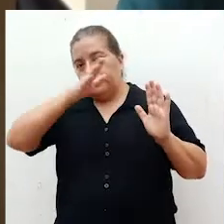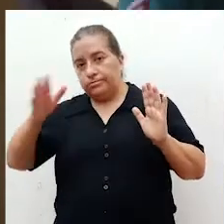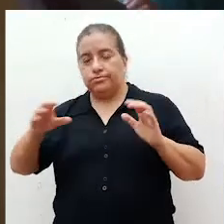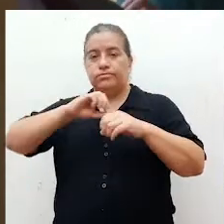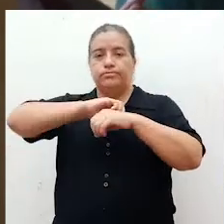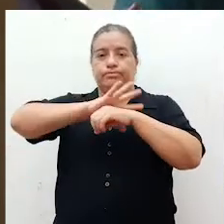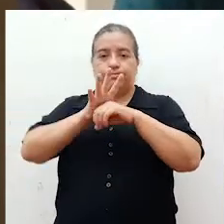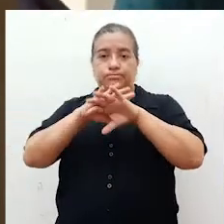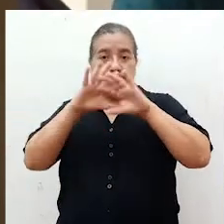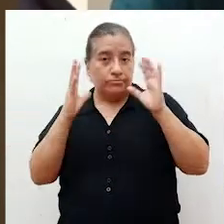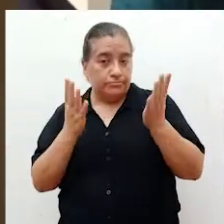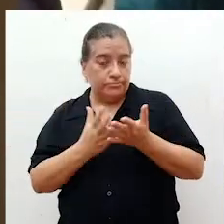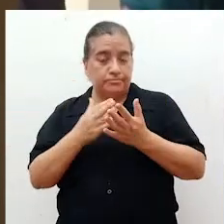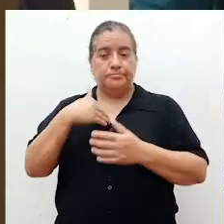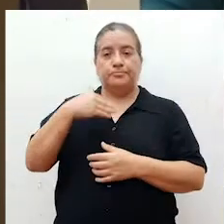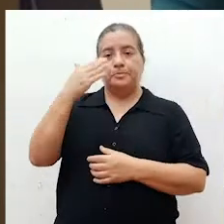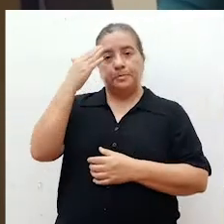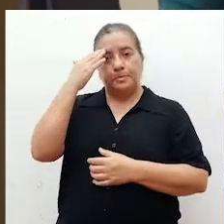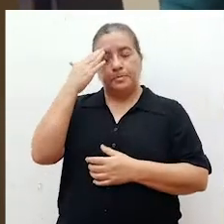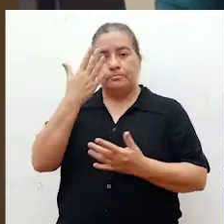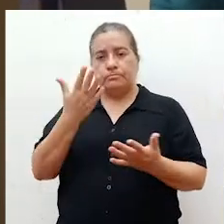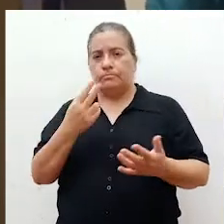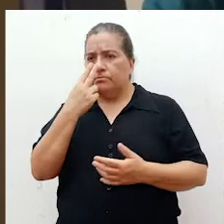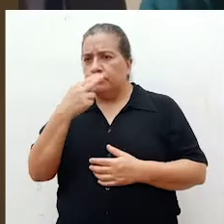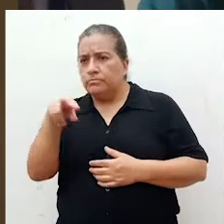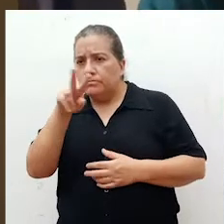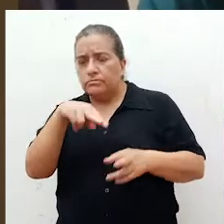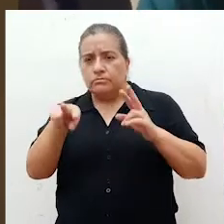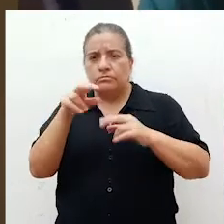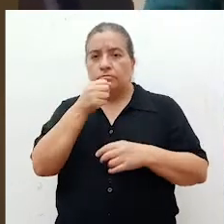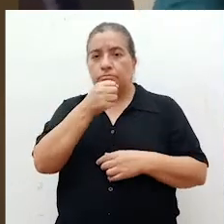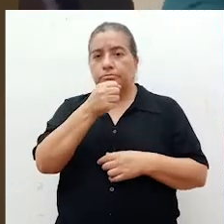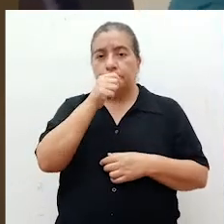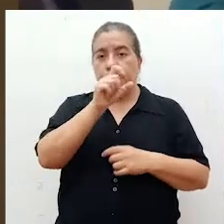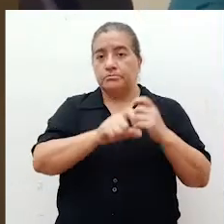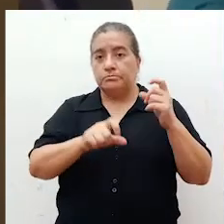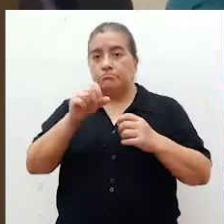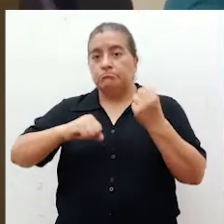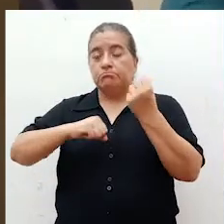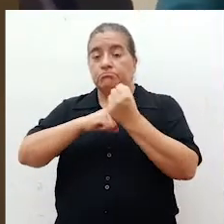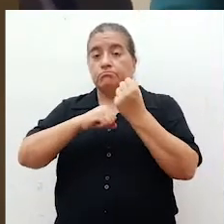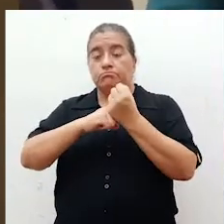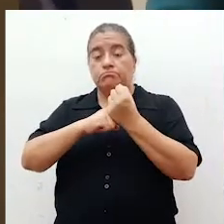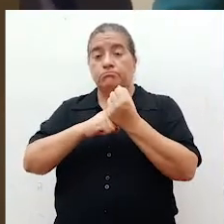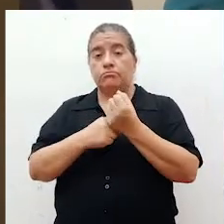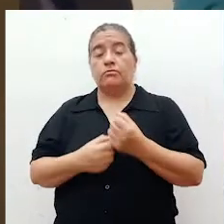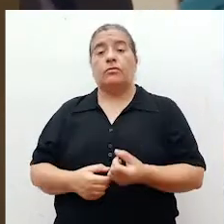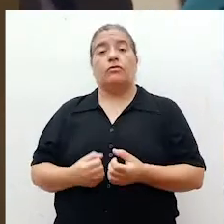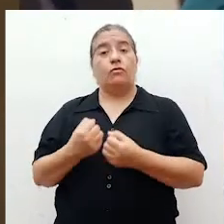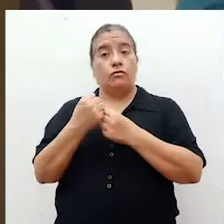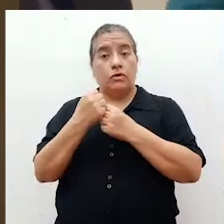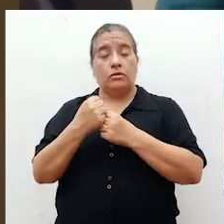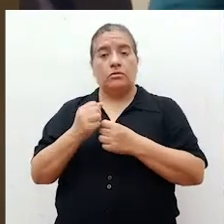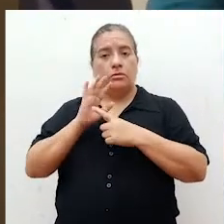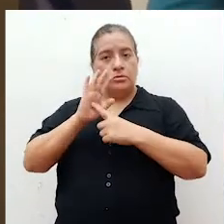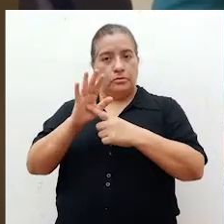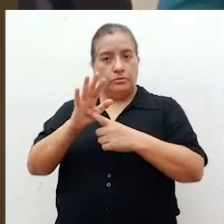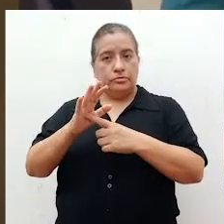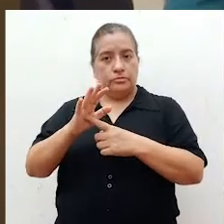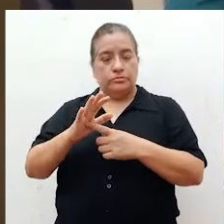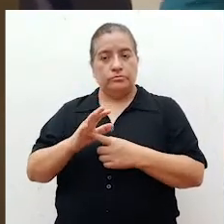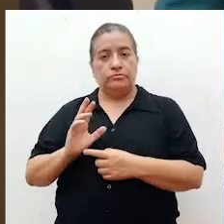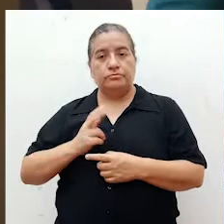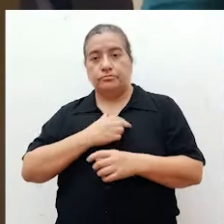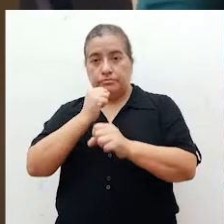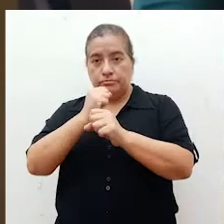la Defensoría durante la pandemia. Si bien es cierto, hemos encontrado en la prensa siempre el soporte